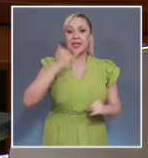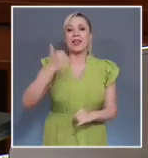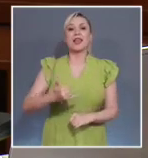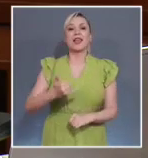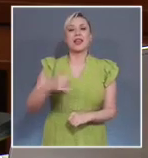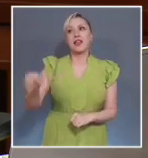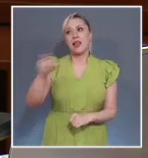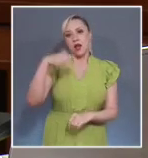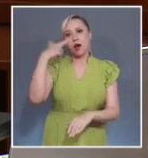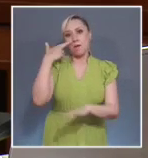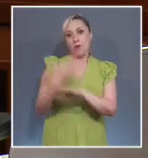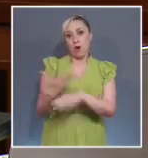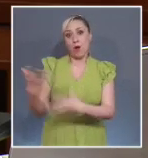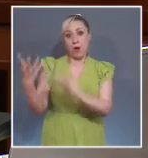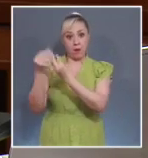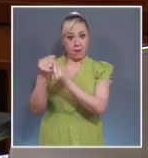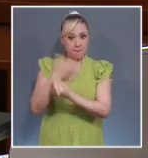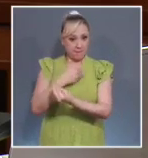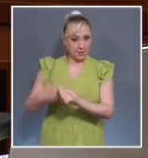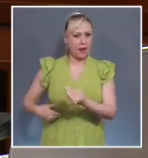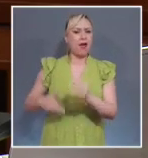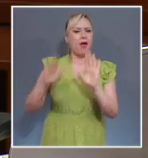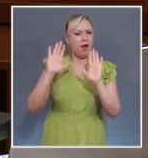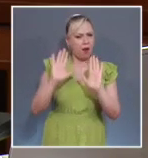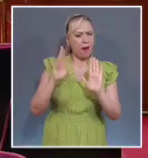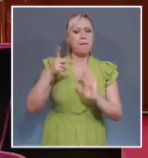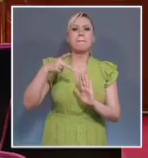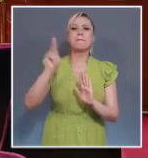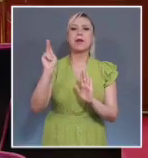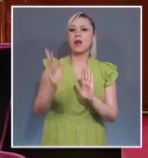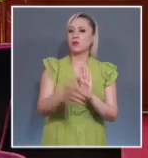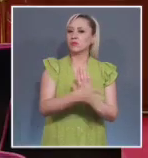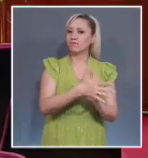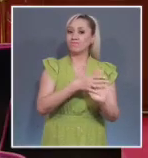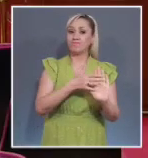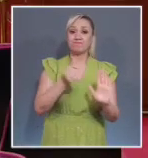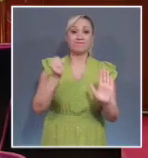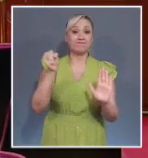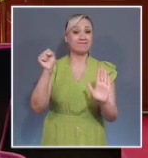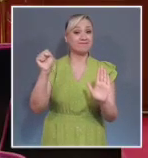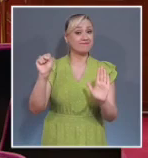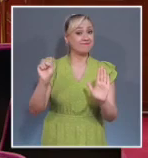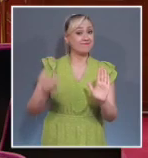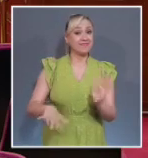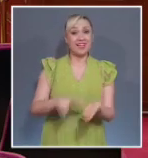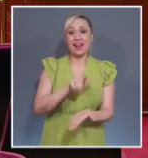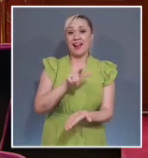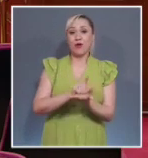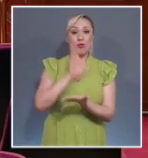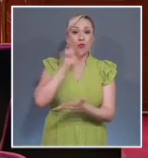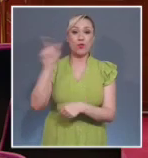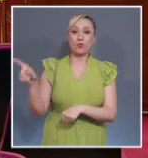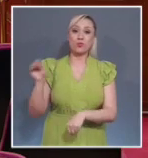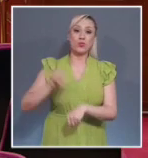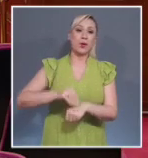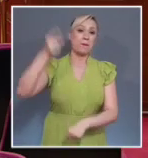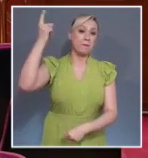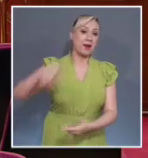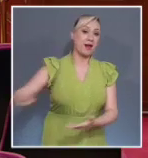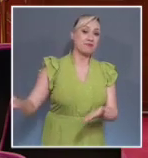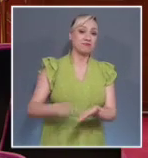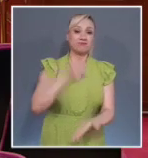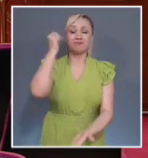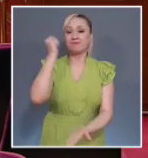Ejecutivo, el acuerdo se invalida en su totalidad. Lo anterior no significa que se esté dando